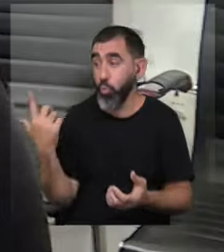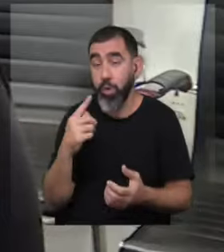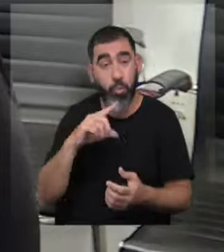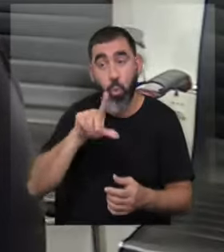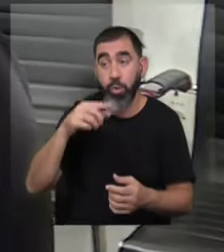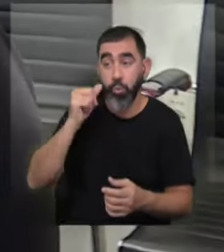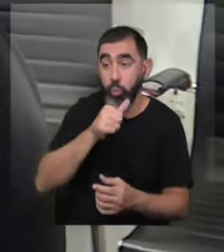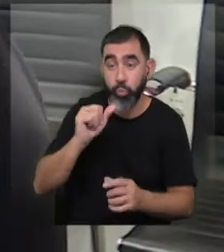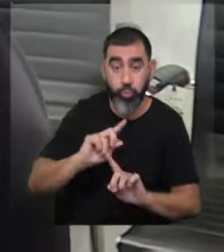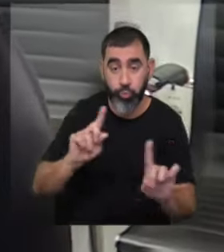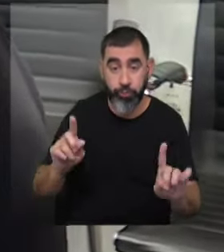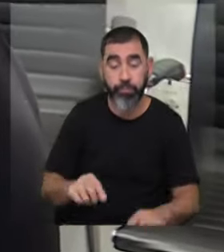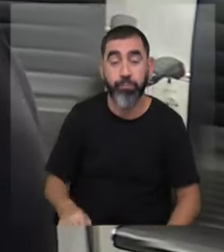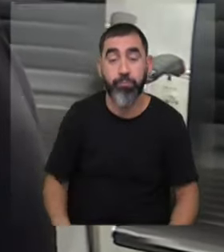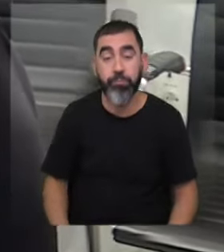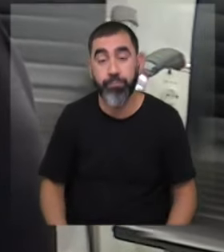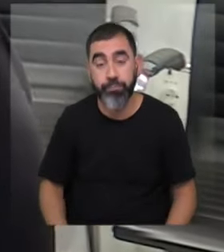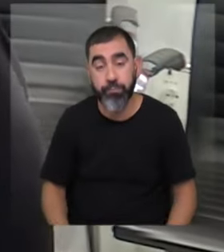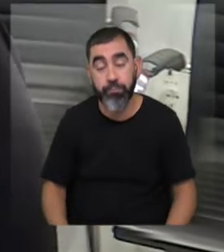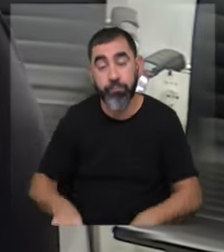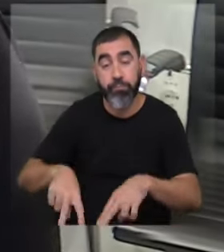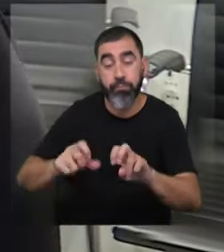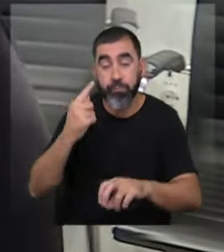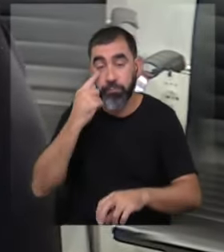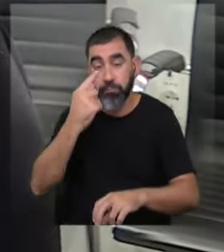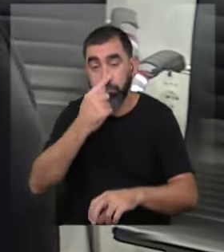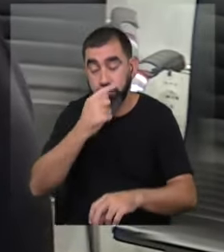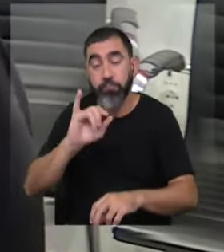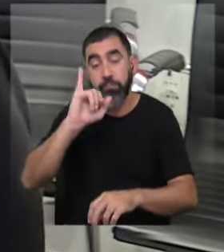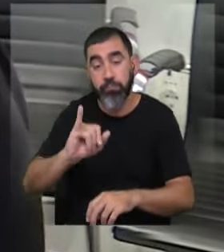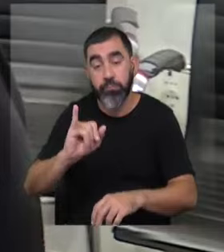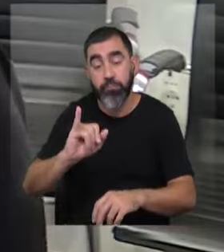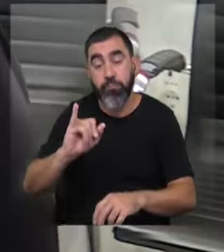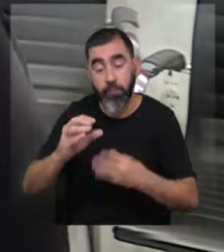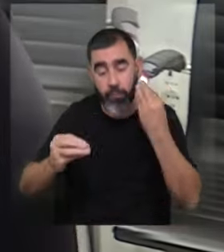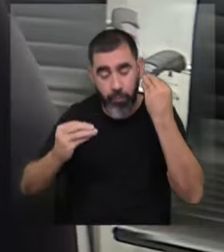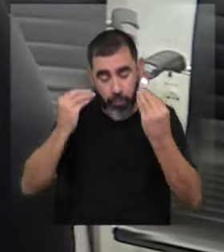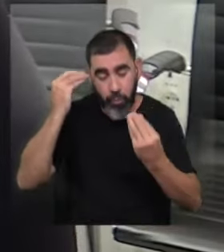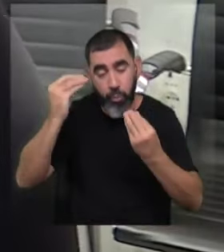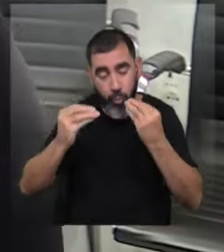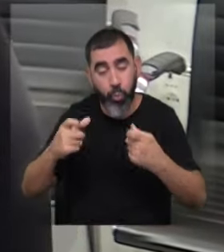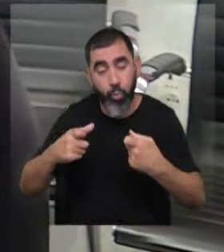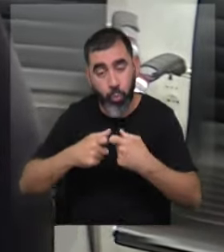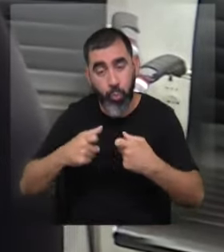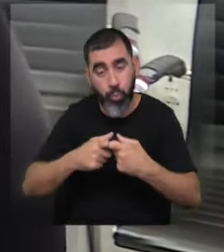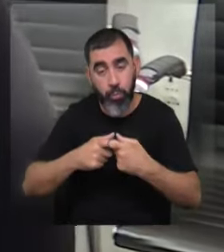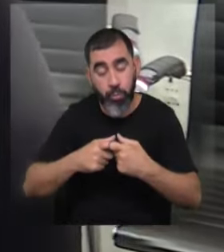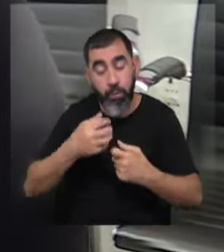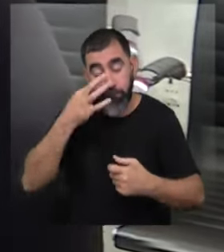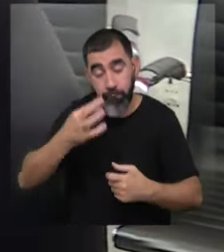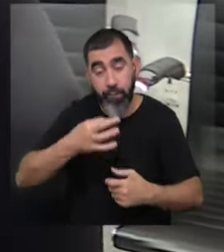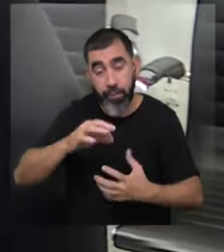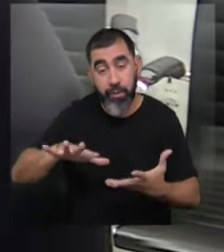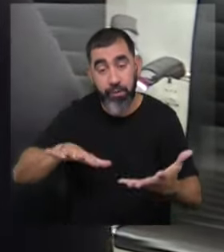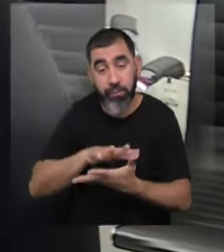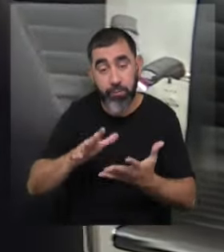opción. Y lo otro, en cuanto a las pesquisas oftalmológicas, claro que a UNASPU nos sigue preocupando, nos sigue alarmando. No